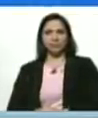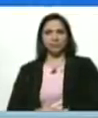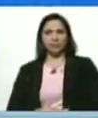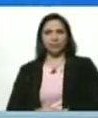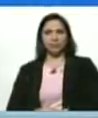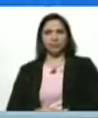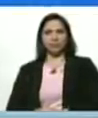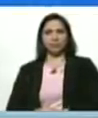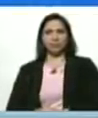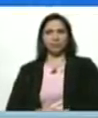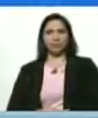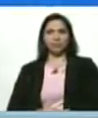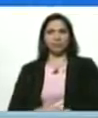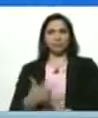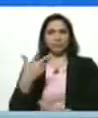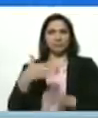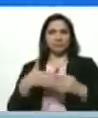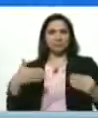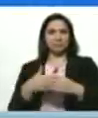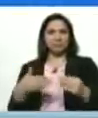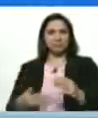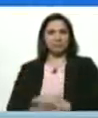hasta tres dólares